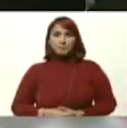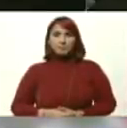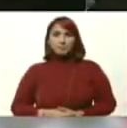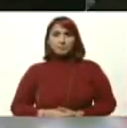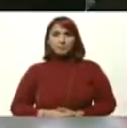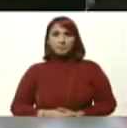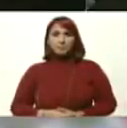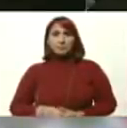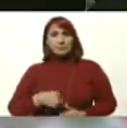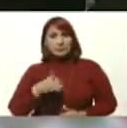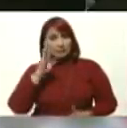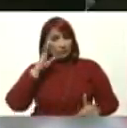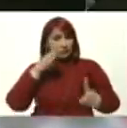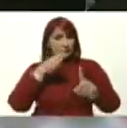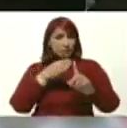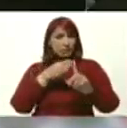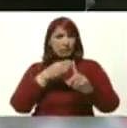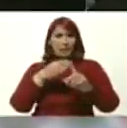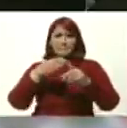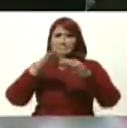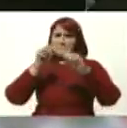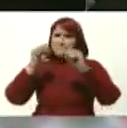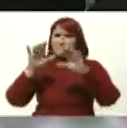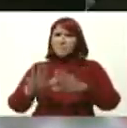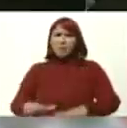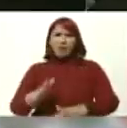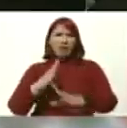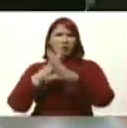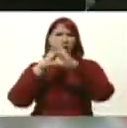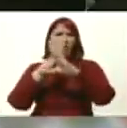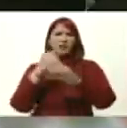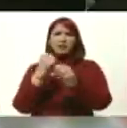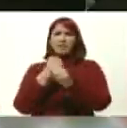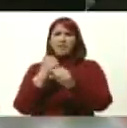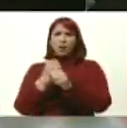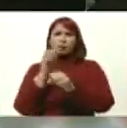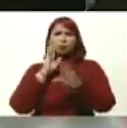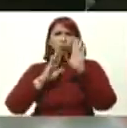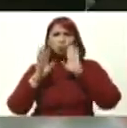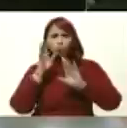el trabajo sucio, las conspiraciones,